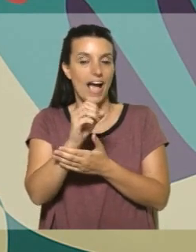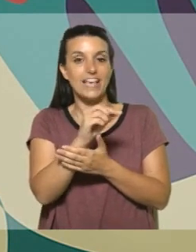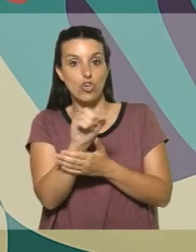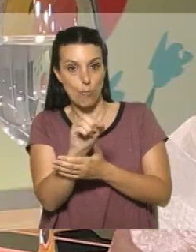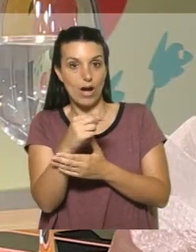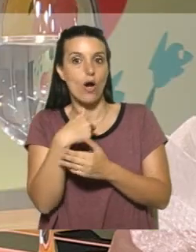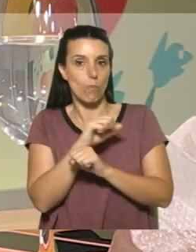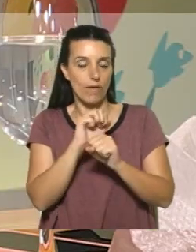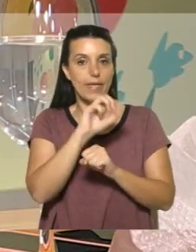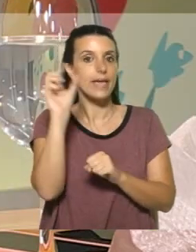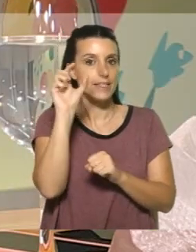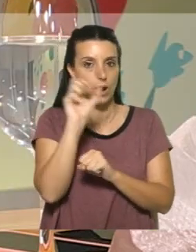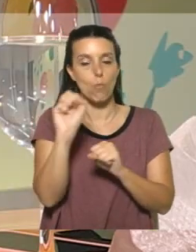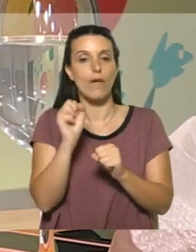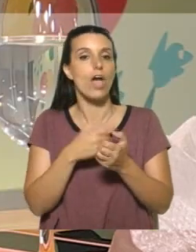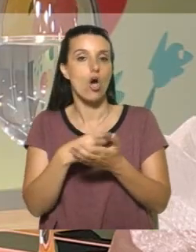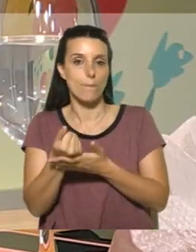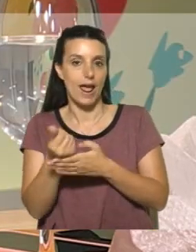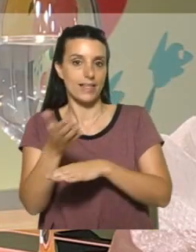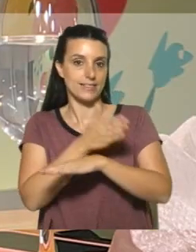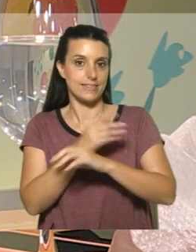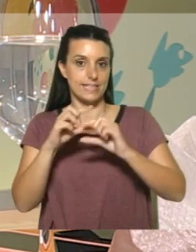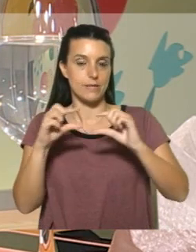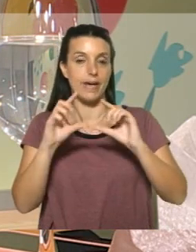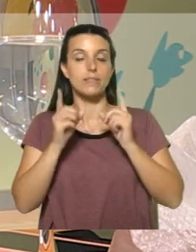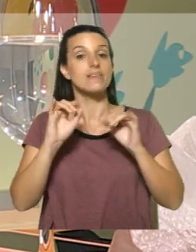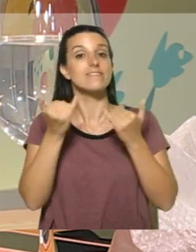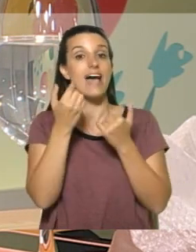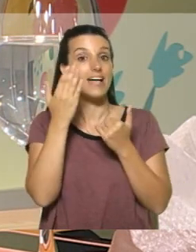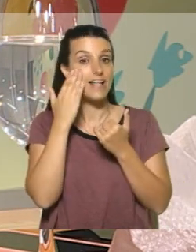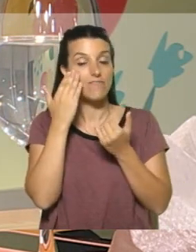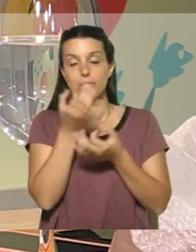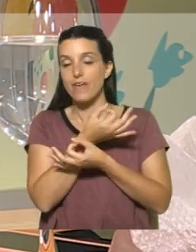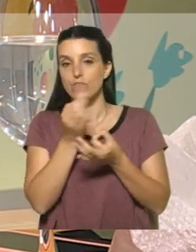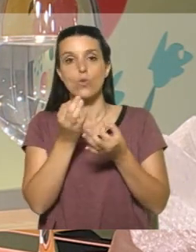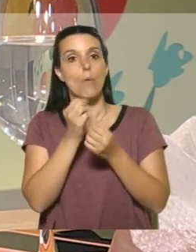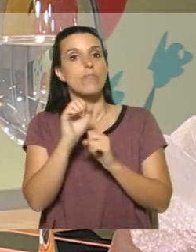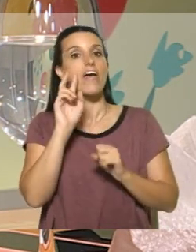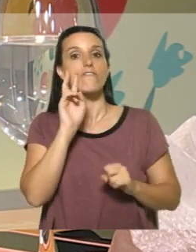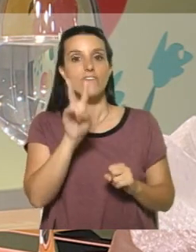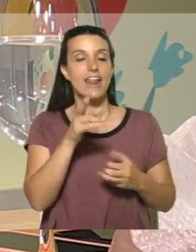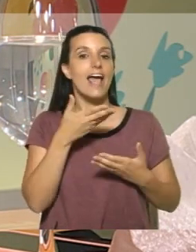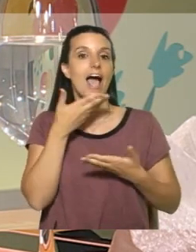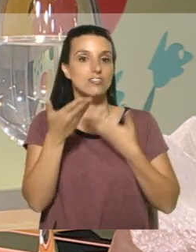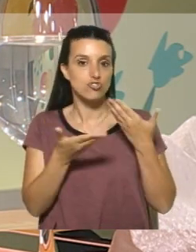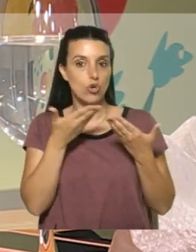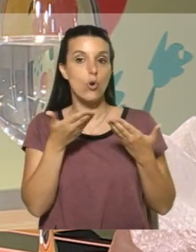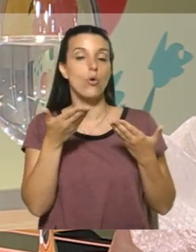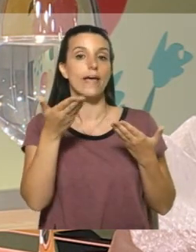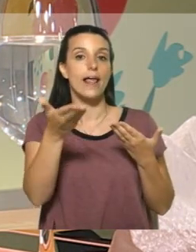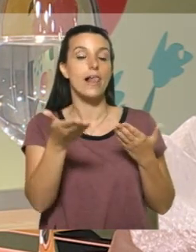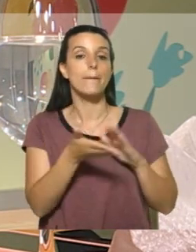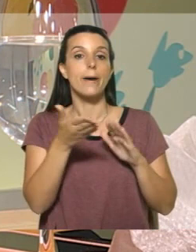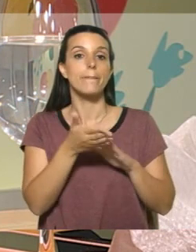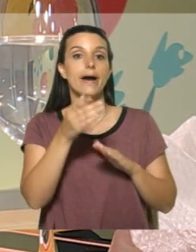que podemos encontrar las anticipadas. Sí. Así que ya saben, para poder formar parte y poder presenciar este show que se va a